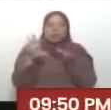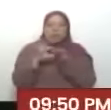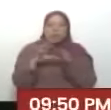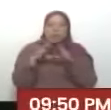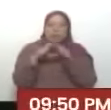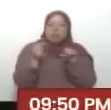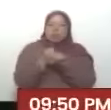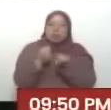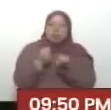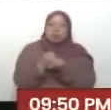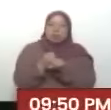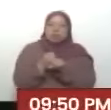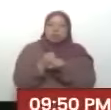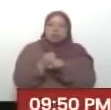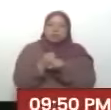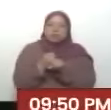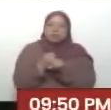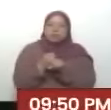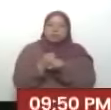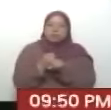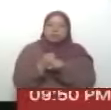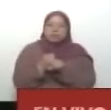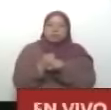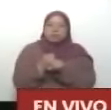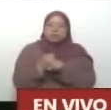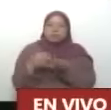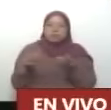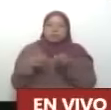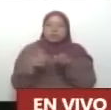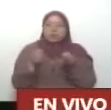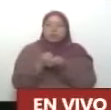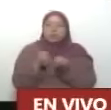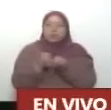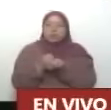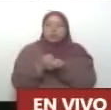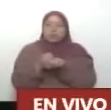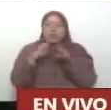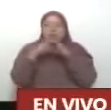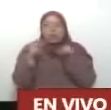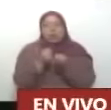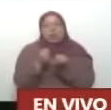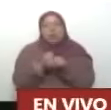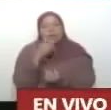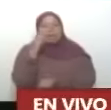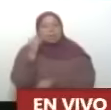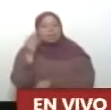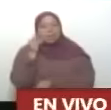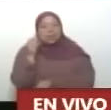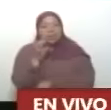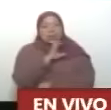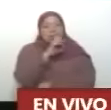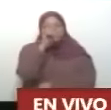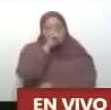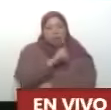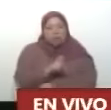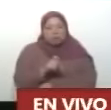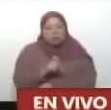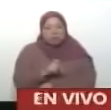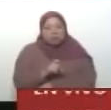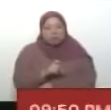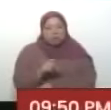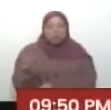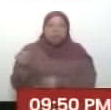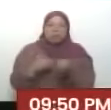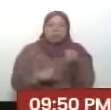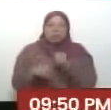todas unidos. Equipo ya con todas las experiencias, las edades, desde los